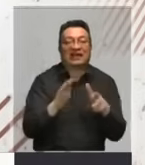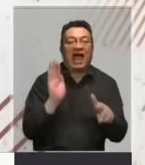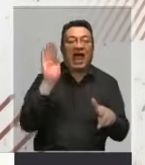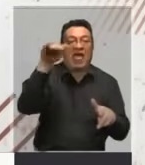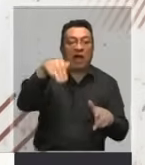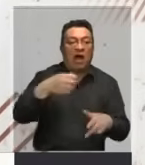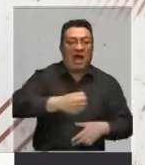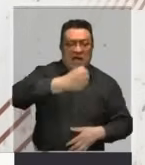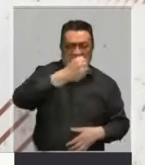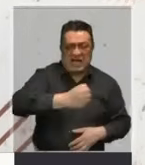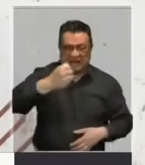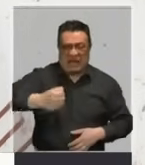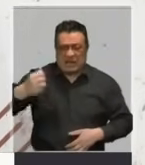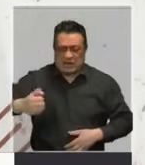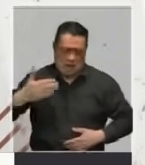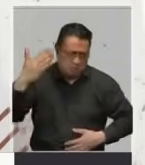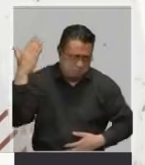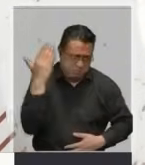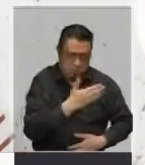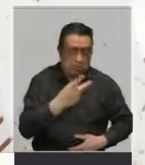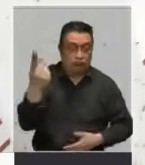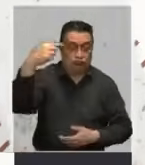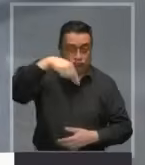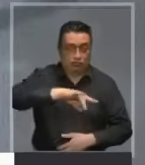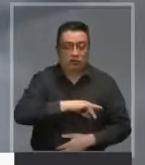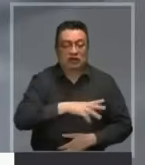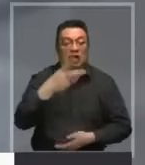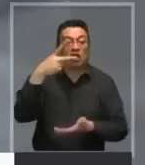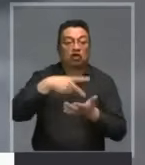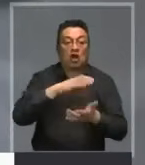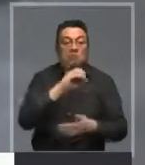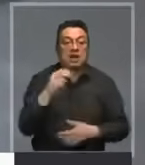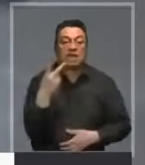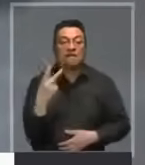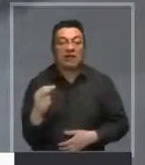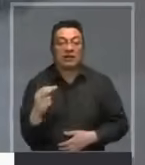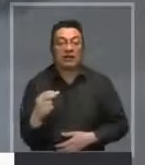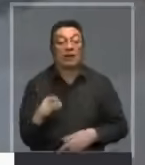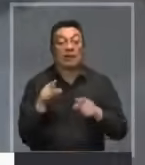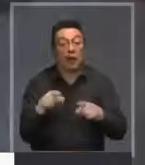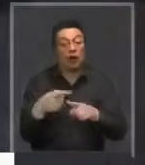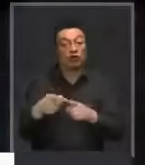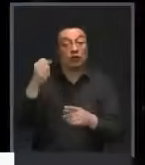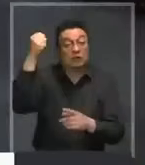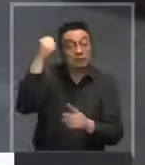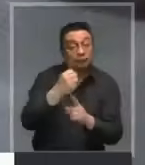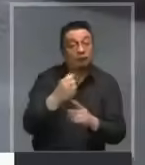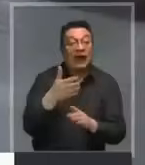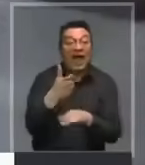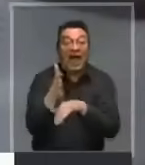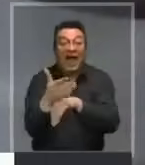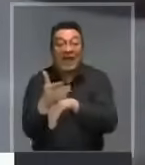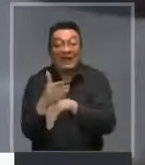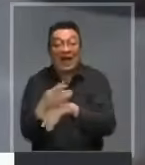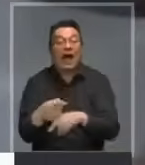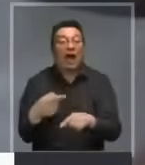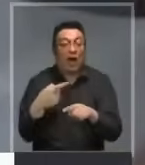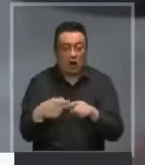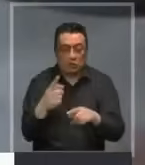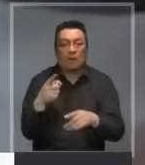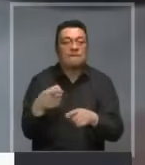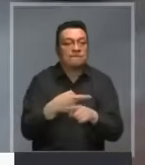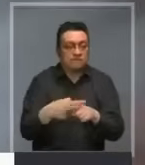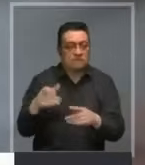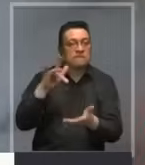asesinos que llegaron a Chile en 2020. En este otro homicidio ocurrido en Arica, parte de otra vendetta del